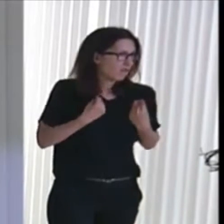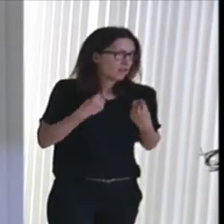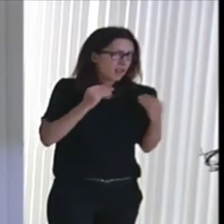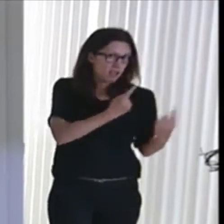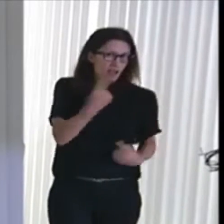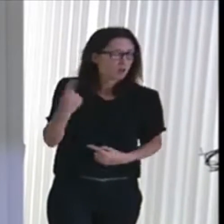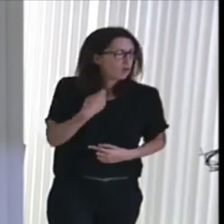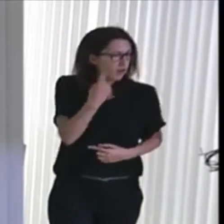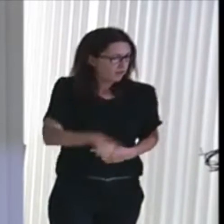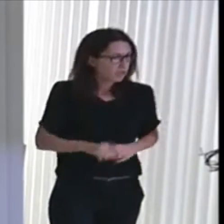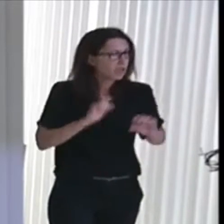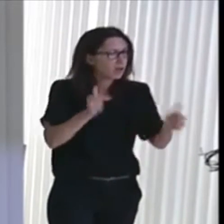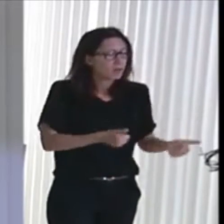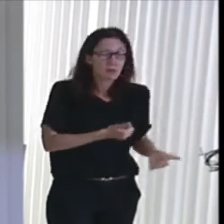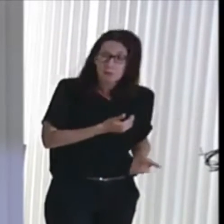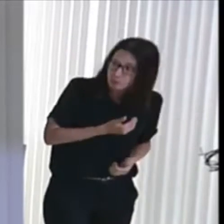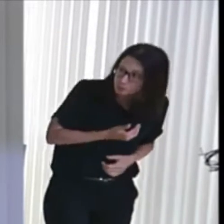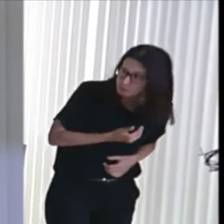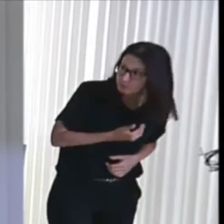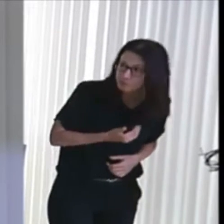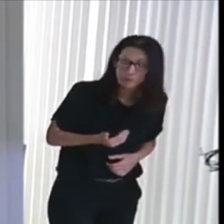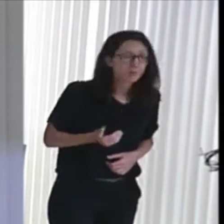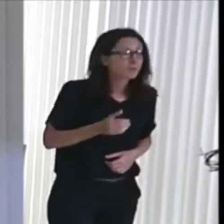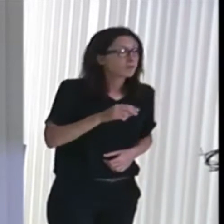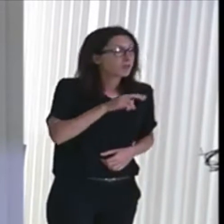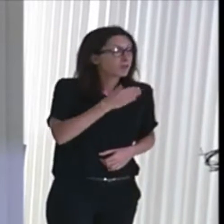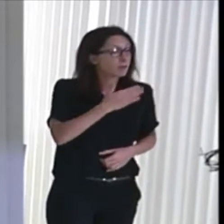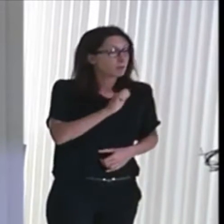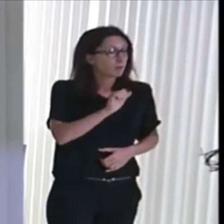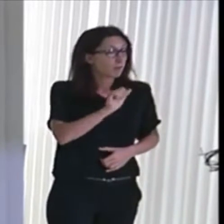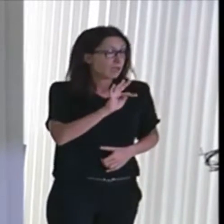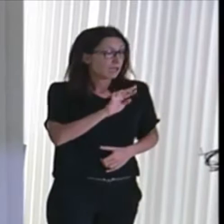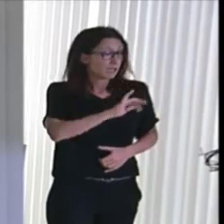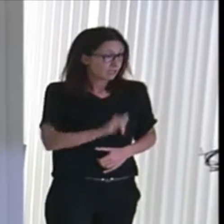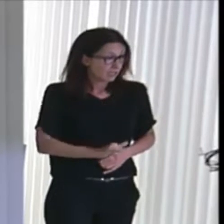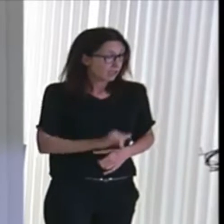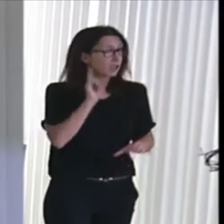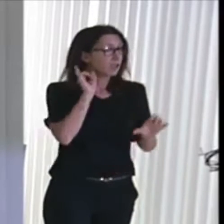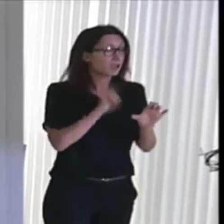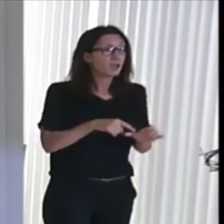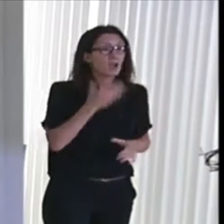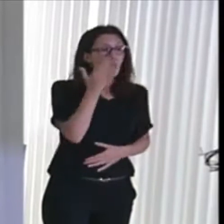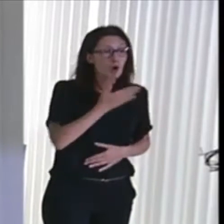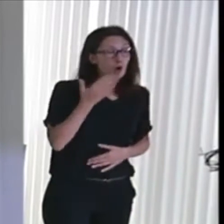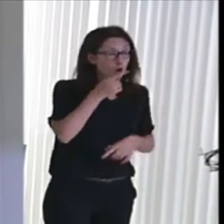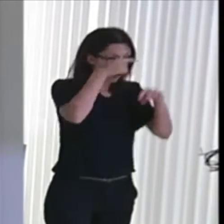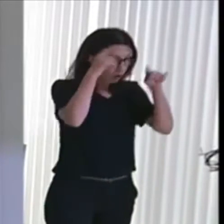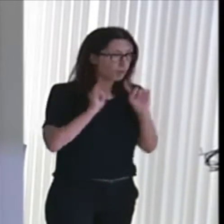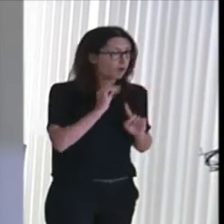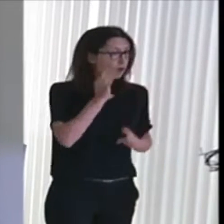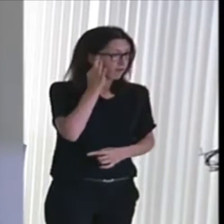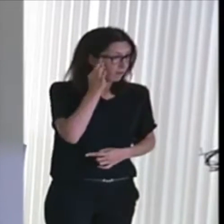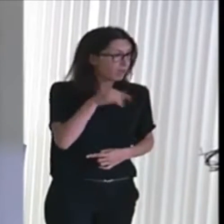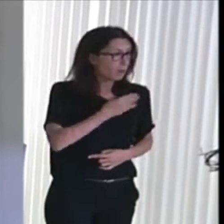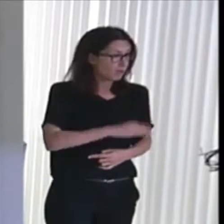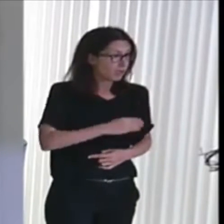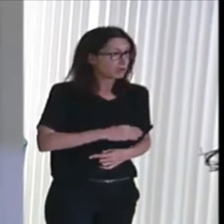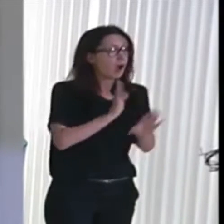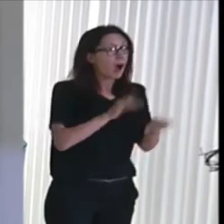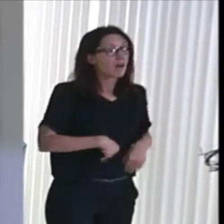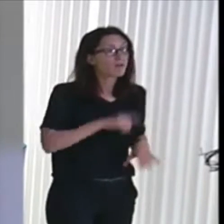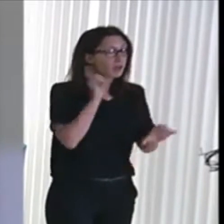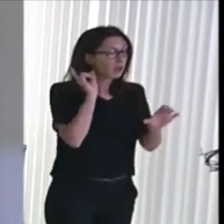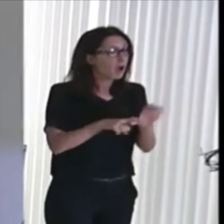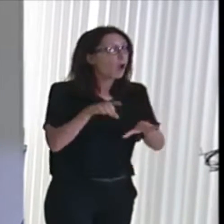libro, ¿no? Voy a empezar por Beatriz. Beatriz Sigüenza estudió en un colegio de monjas femenino el bachillerato, para pasar a una universidad